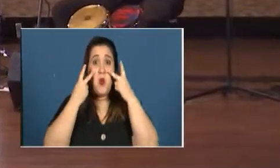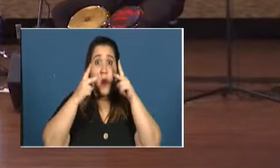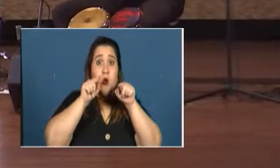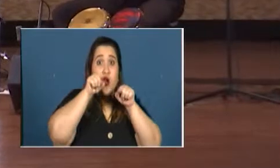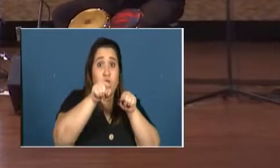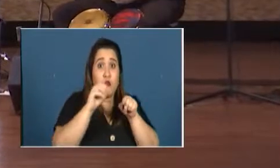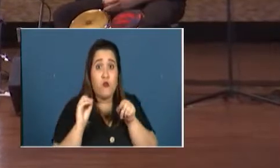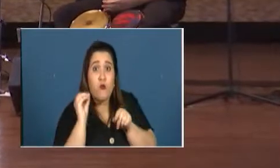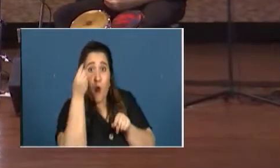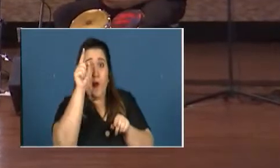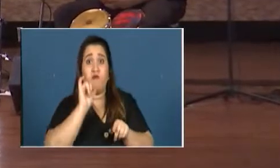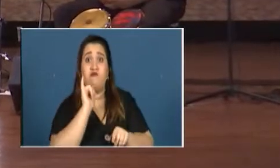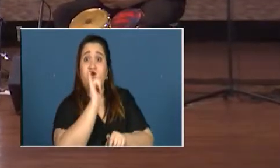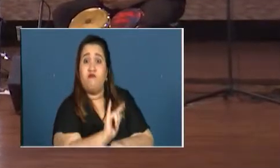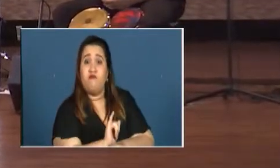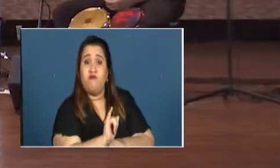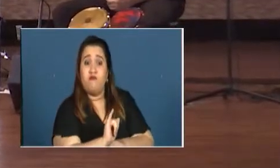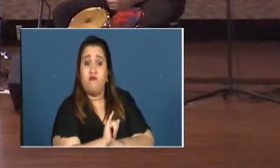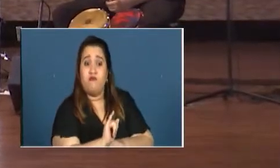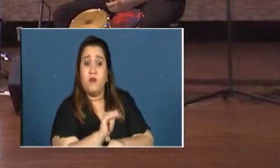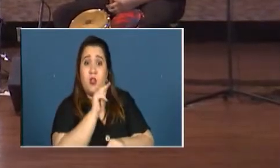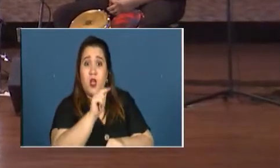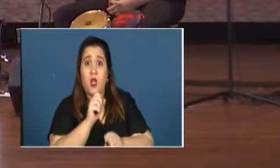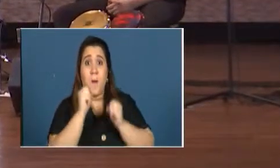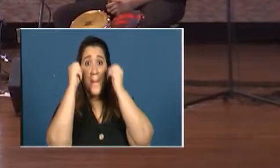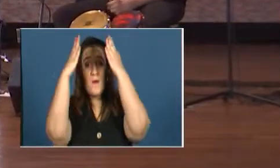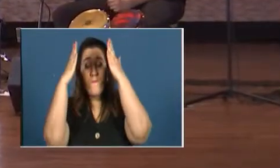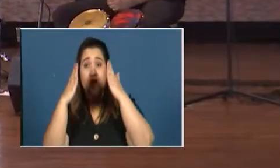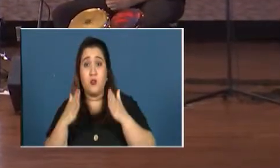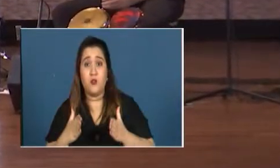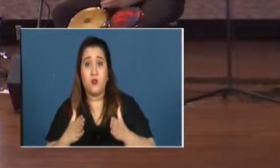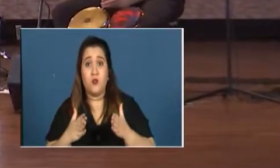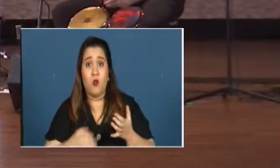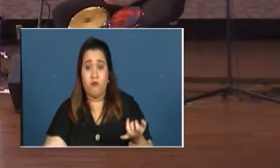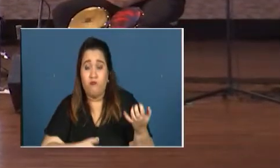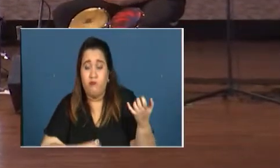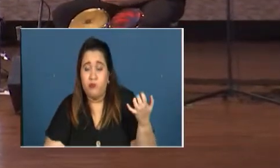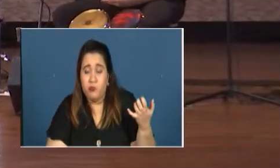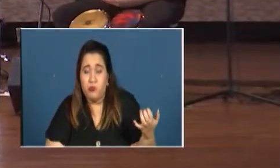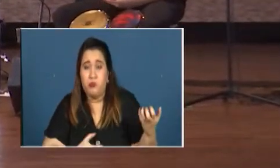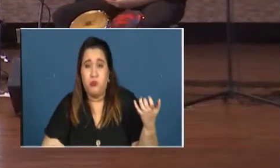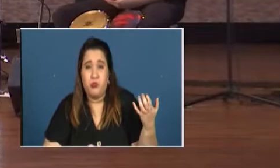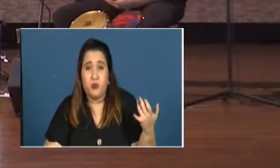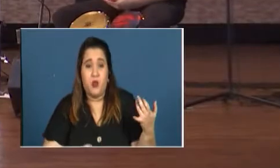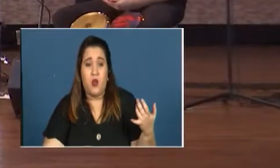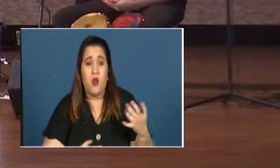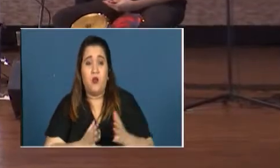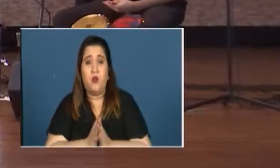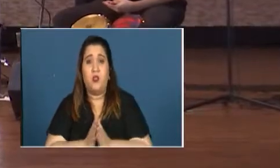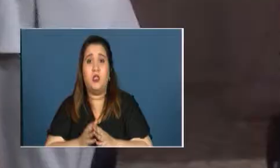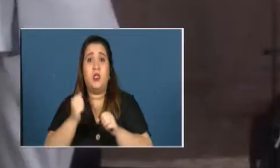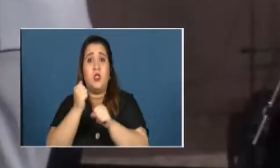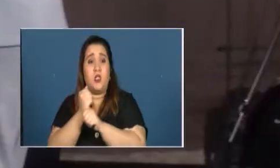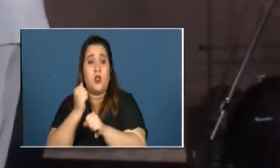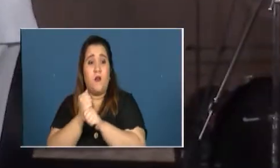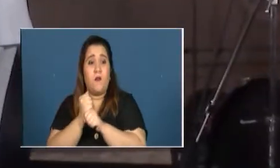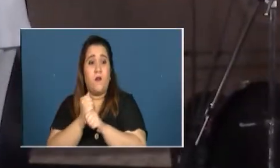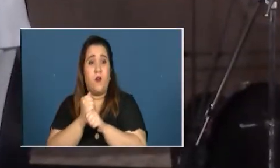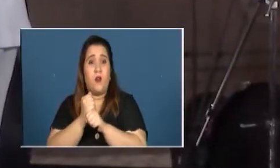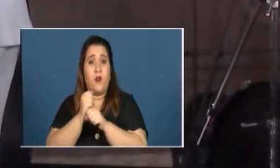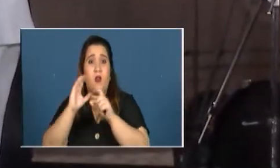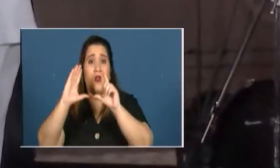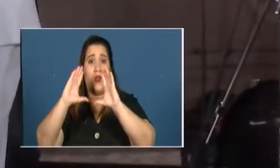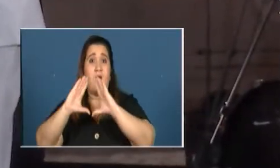ahí, este chico es profesor de bajo. Inclusive fue convocado para dar clases